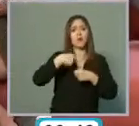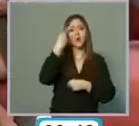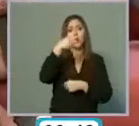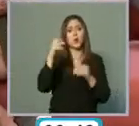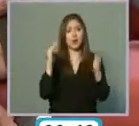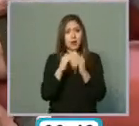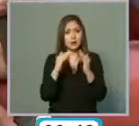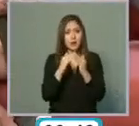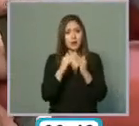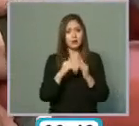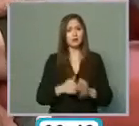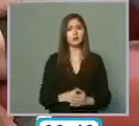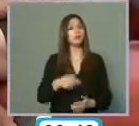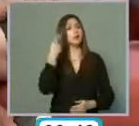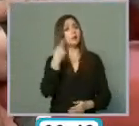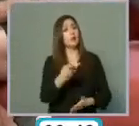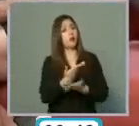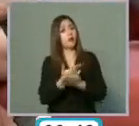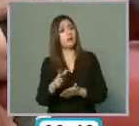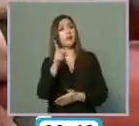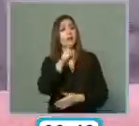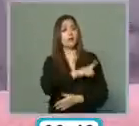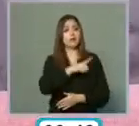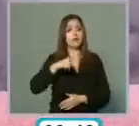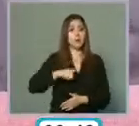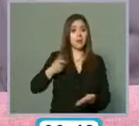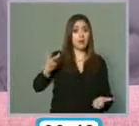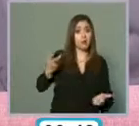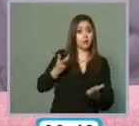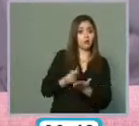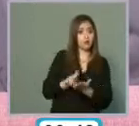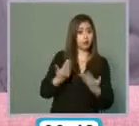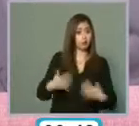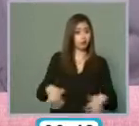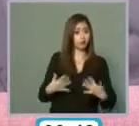¿no? Sí, es Bueno, una cosa el saber inyectar tampoco es un secreto,